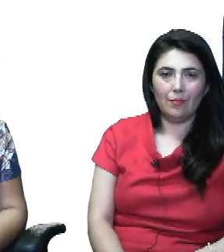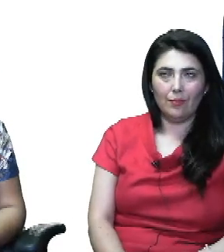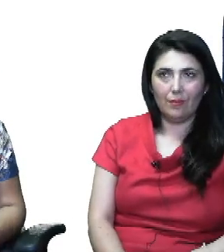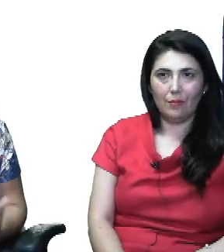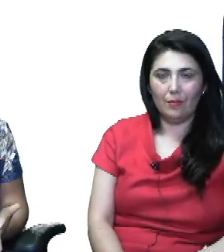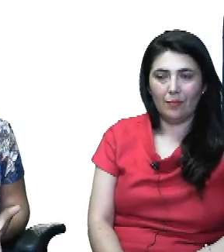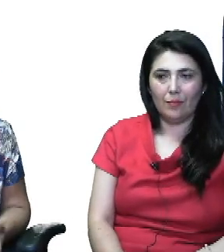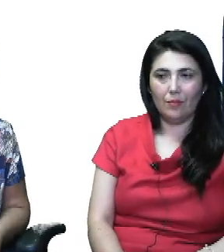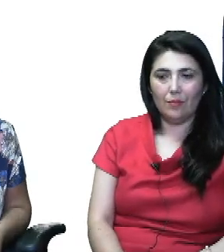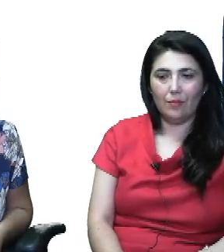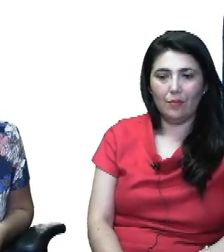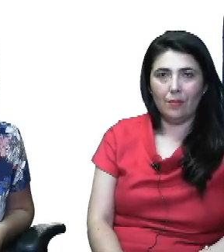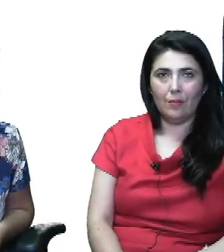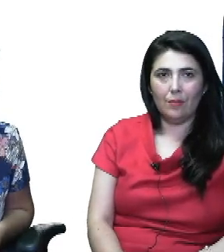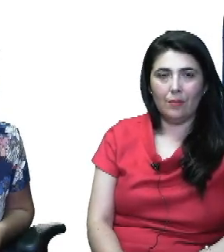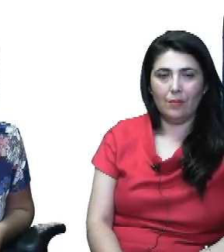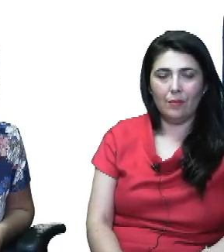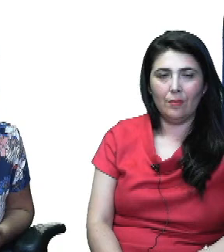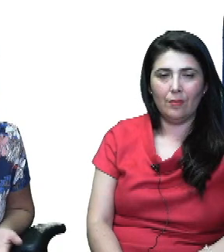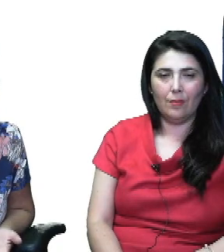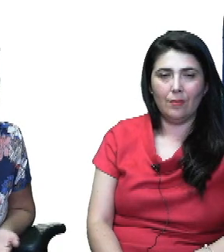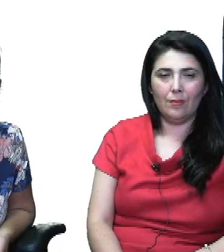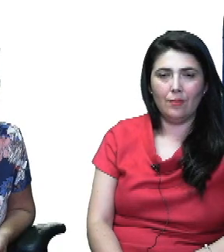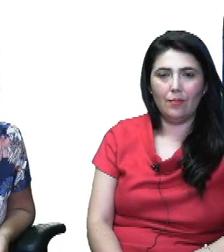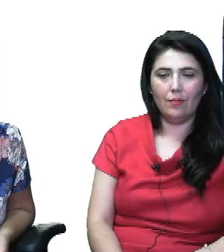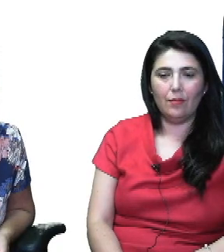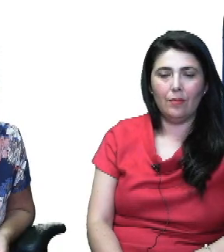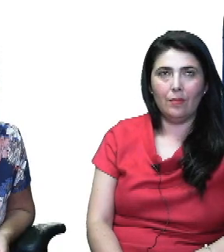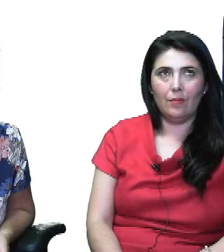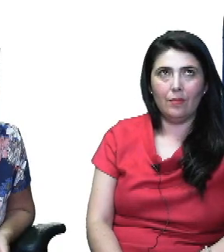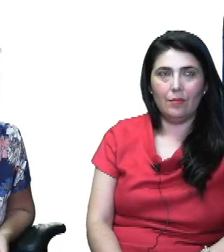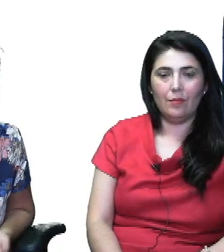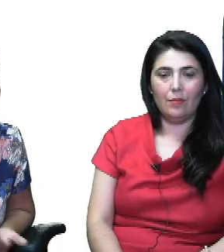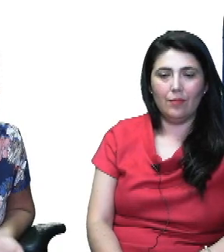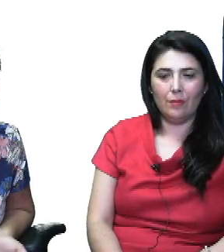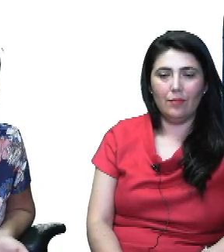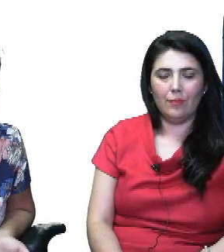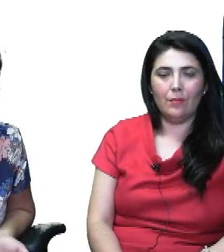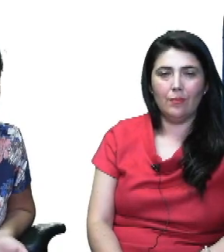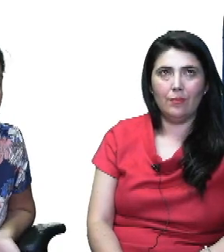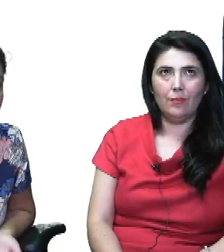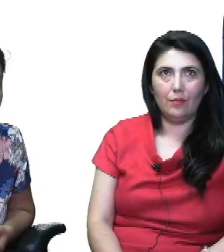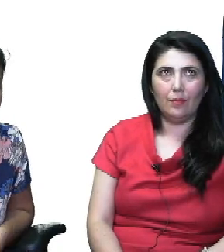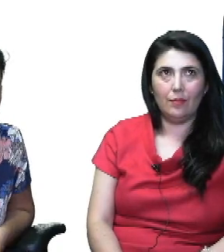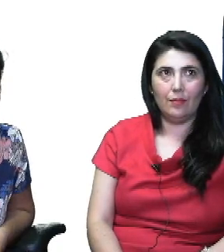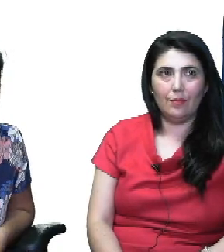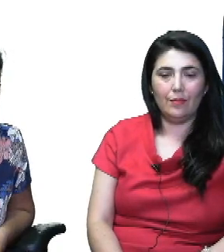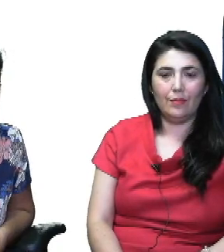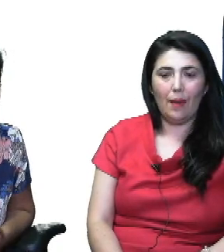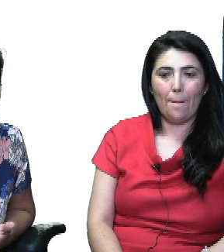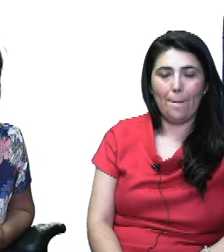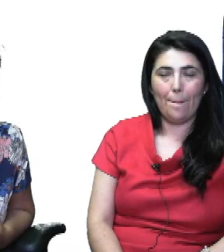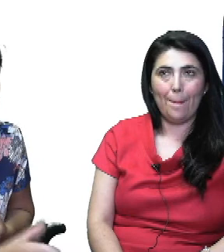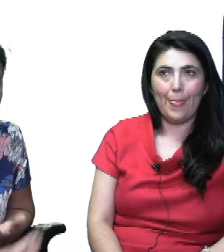más pueda también yo participar de estas decisiones, también va a ser muy protector para la salud mental de